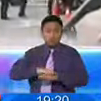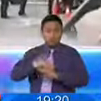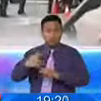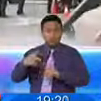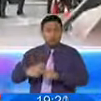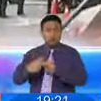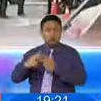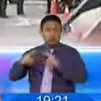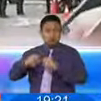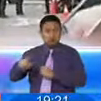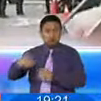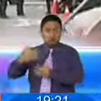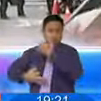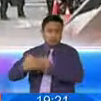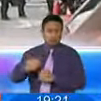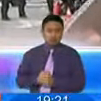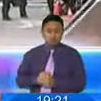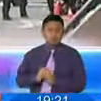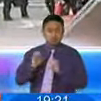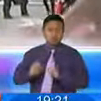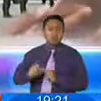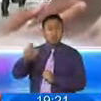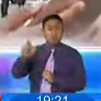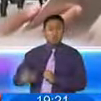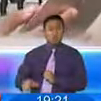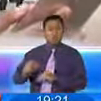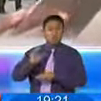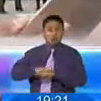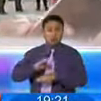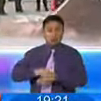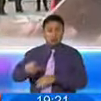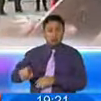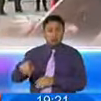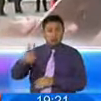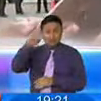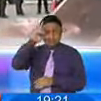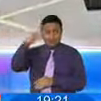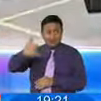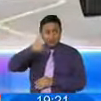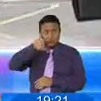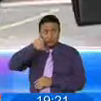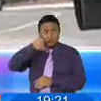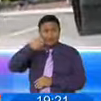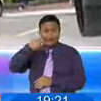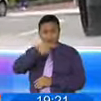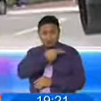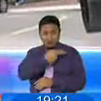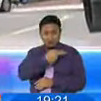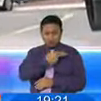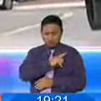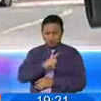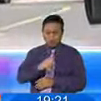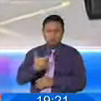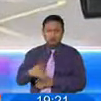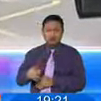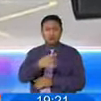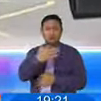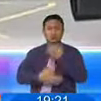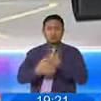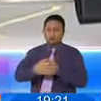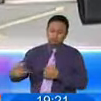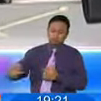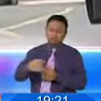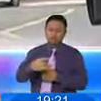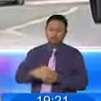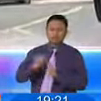una investigación. Se debe llegar a dar con quienes hacen este tipo de llamadas para que la justicia actúe pues, y